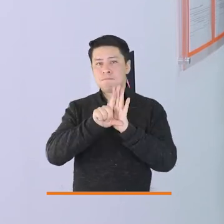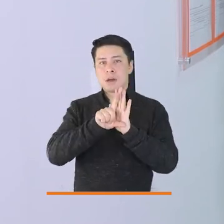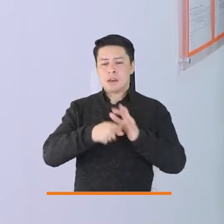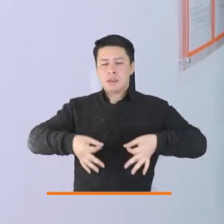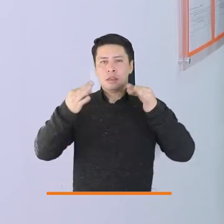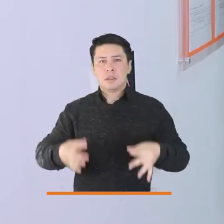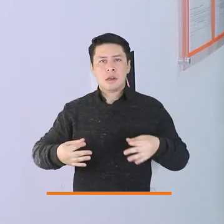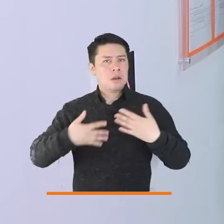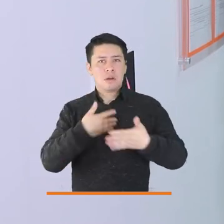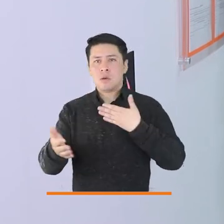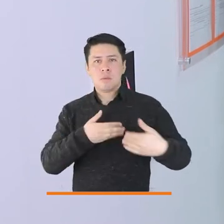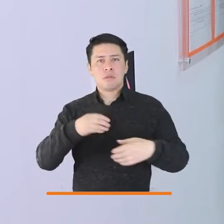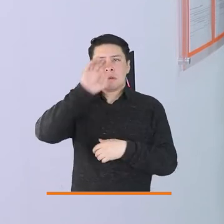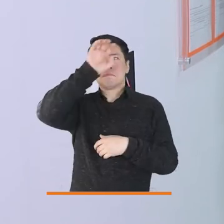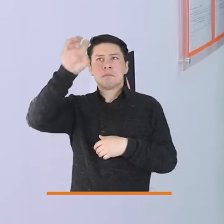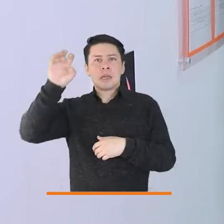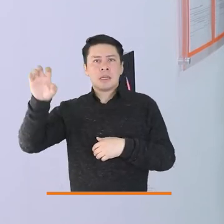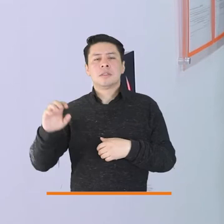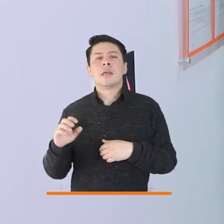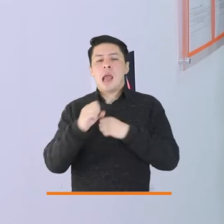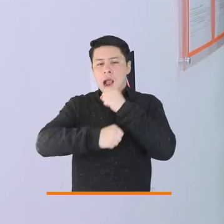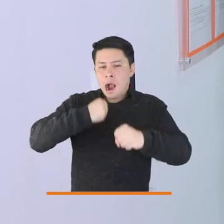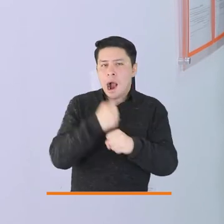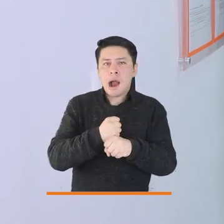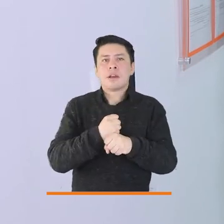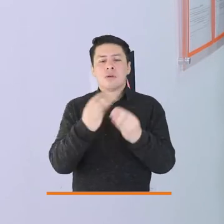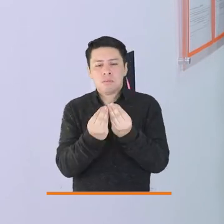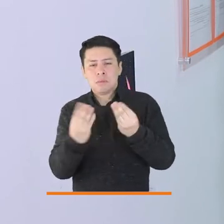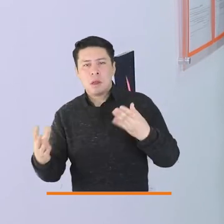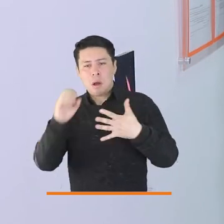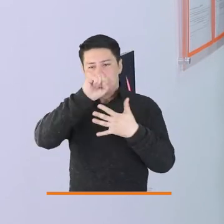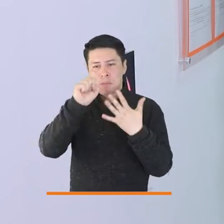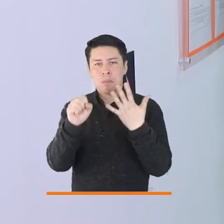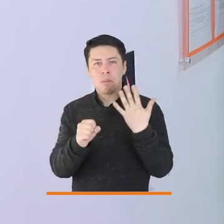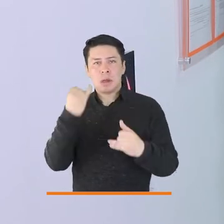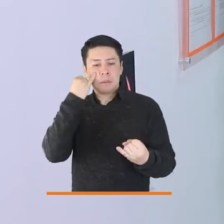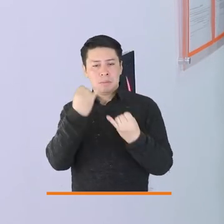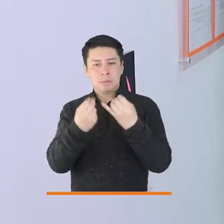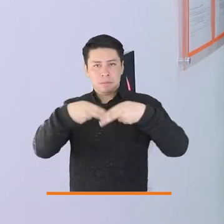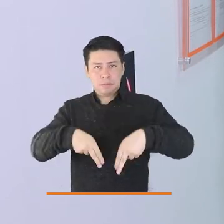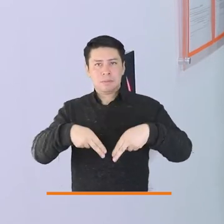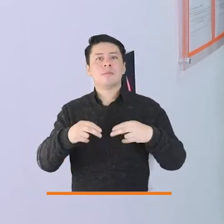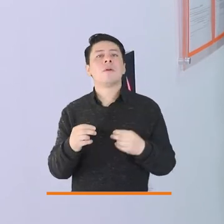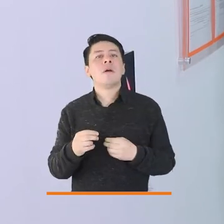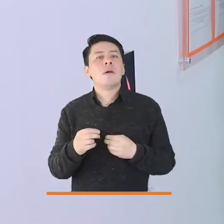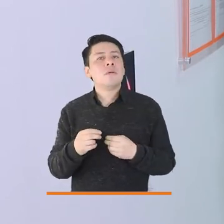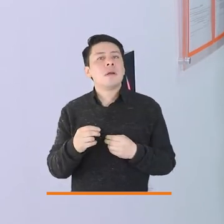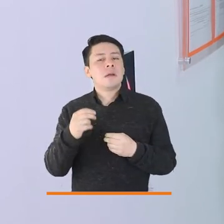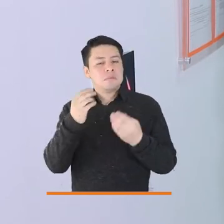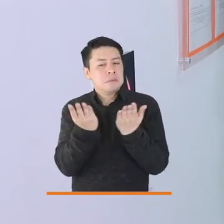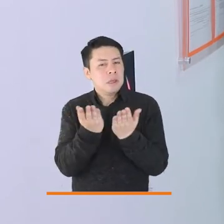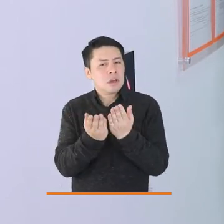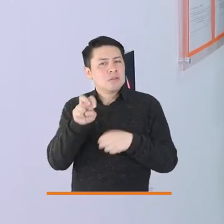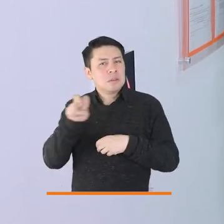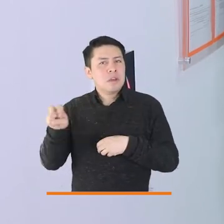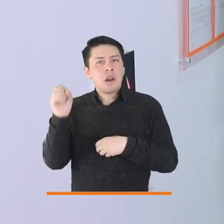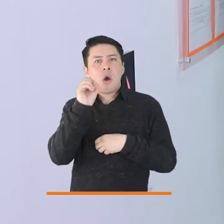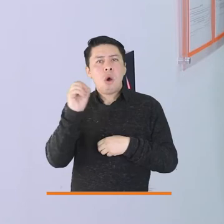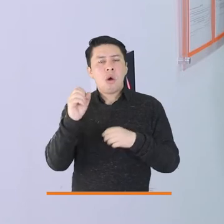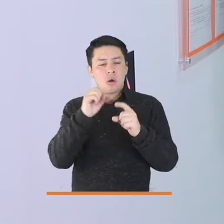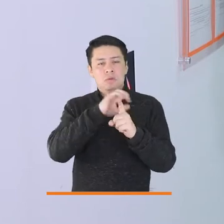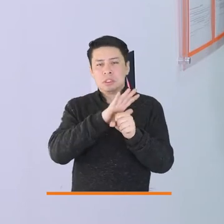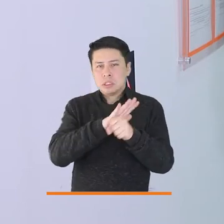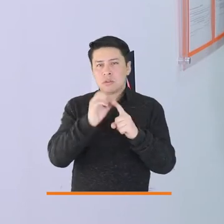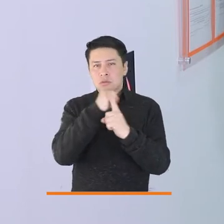legal y seguro sin importar la nacionalidad, edad, etnia, orientación sexual, identidad de género, nivel educativo